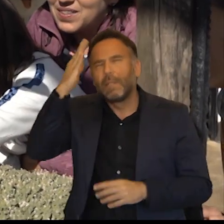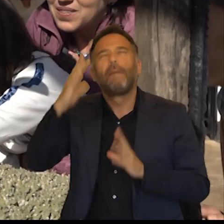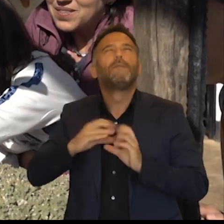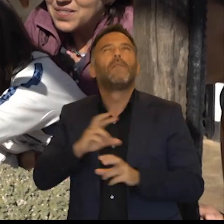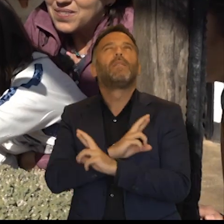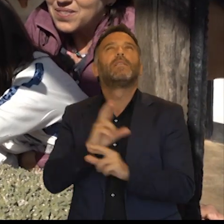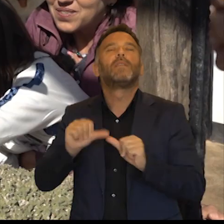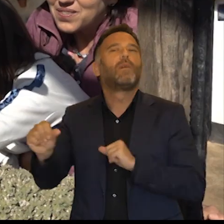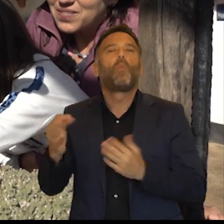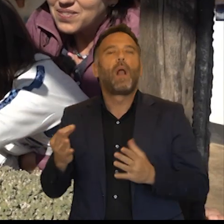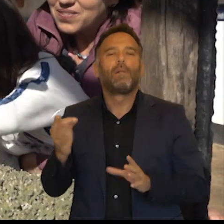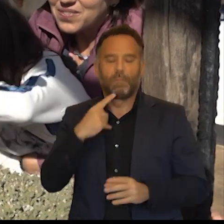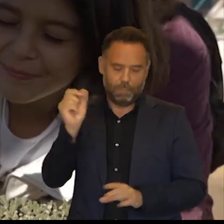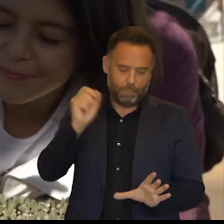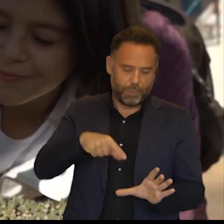deseo.